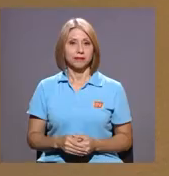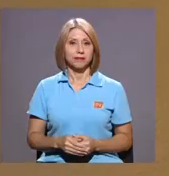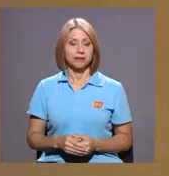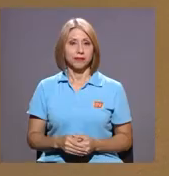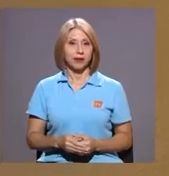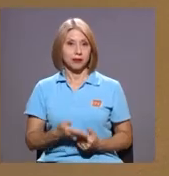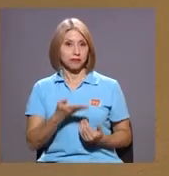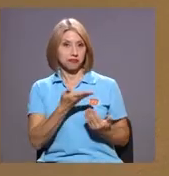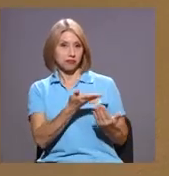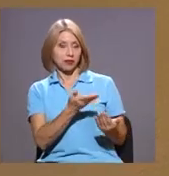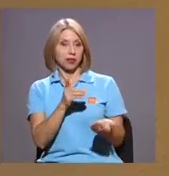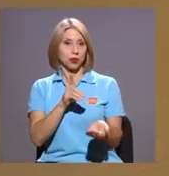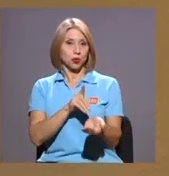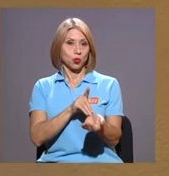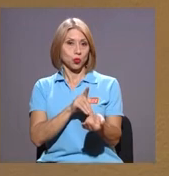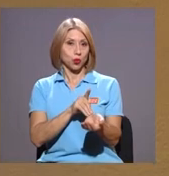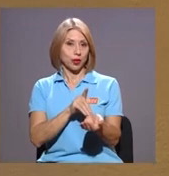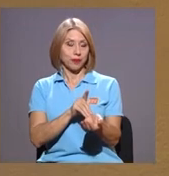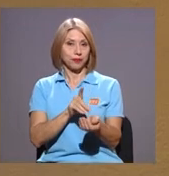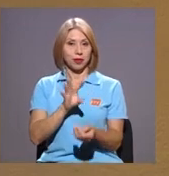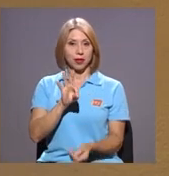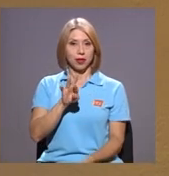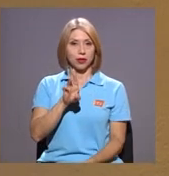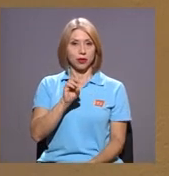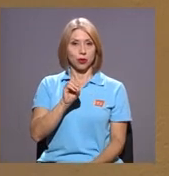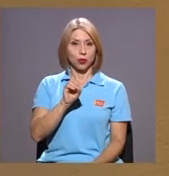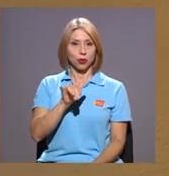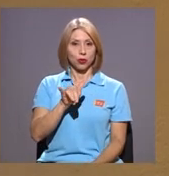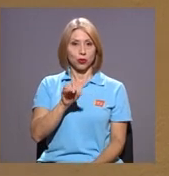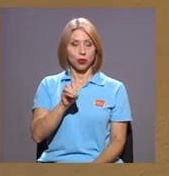la doctora Troyo Rodríguez,